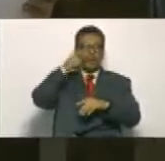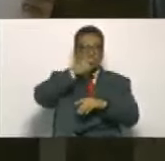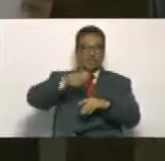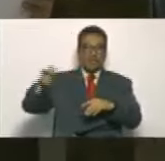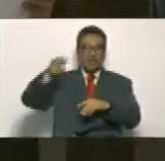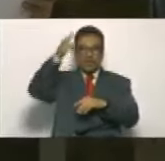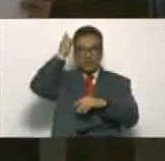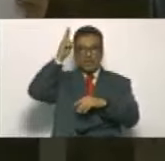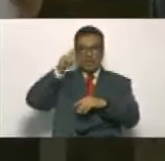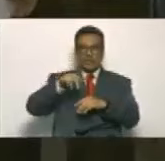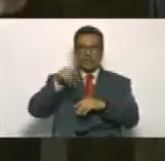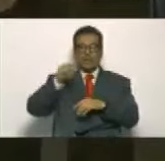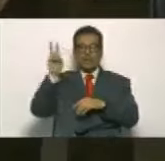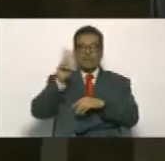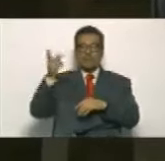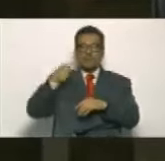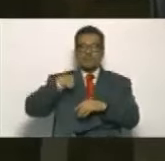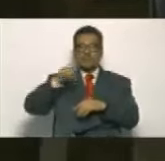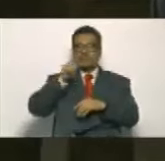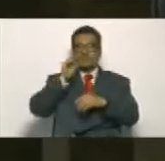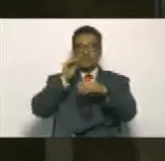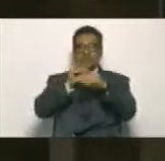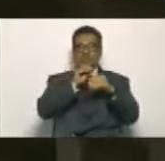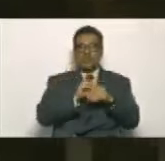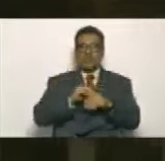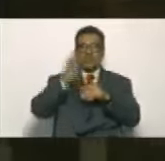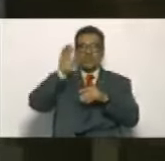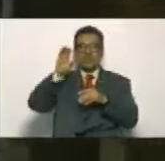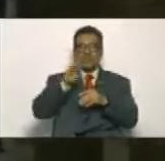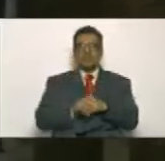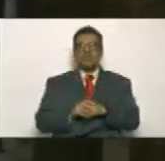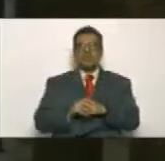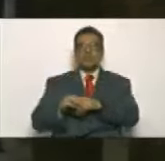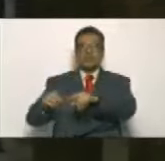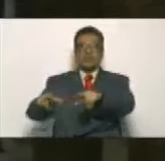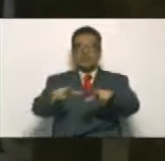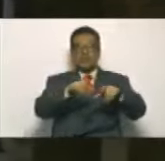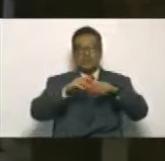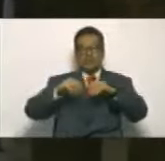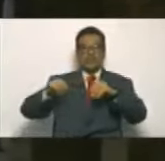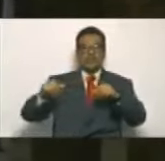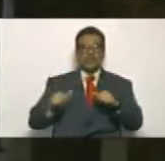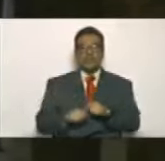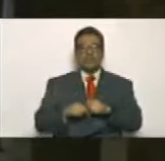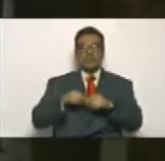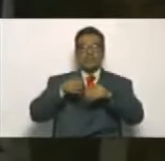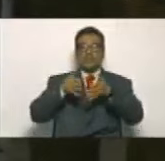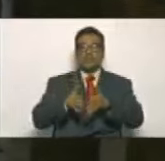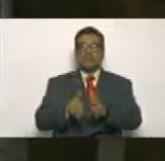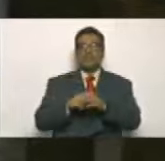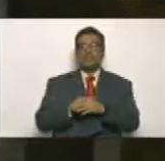indígenas de Venezuela, atendiendo el llamado de la patria y de la tierra de origen,